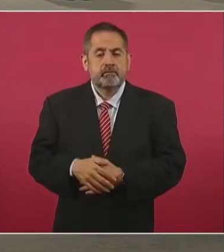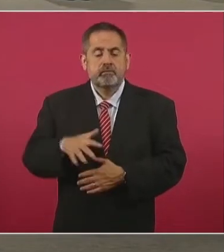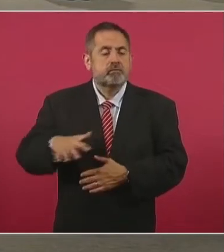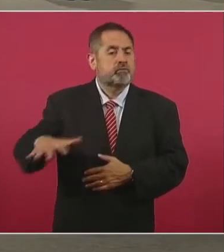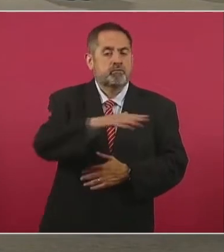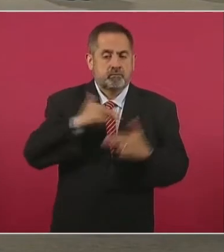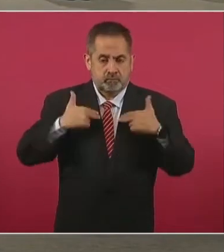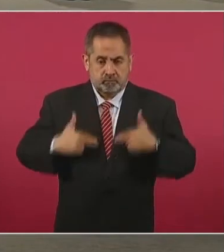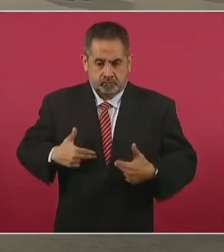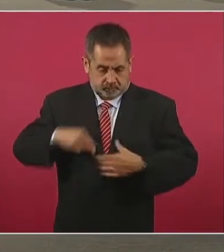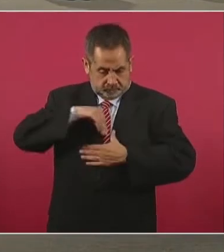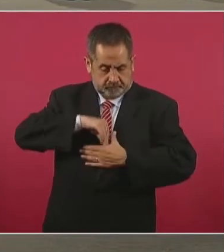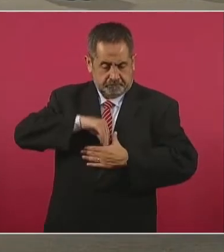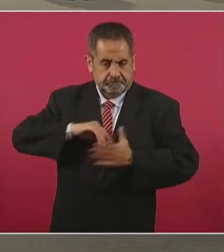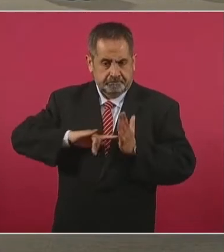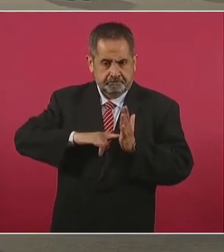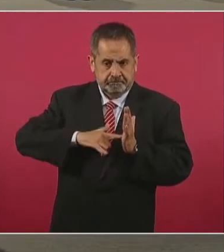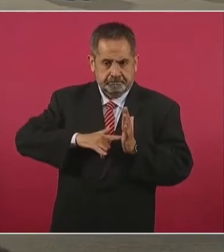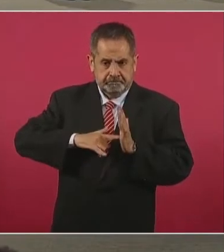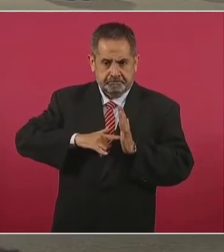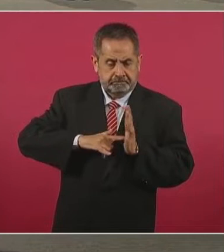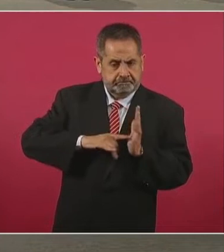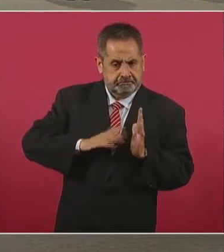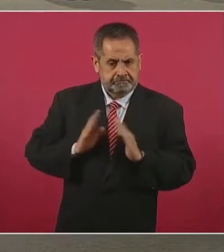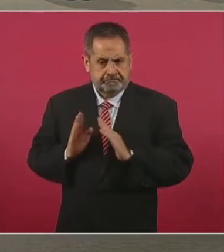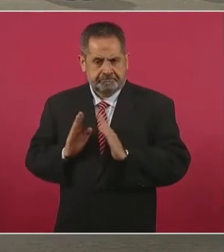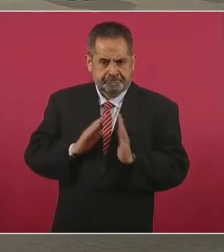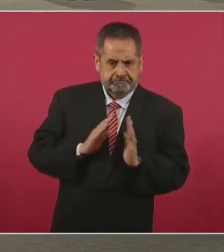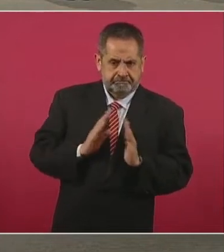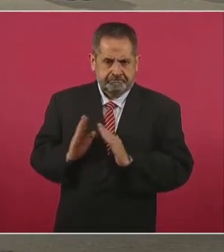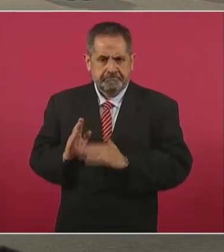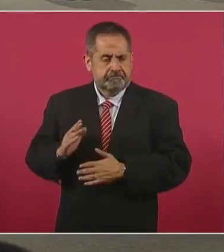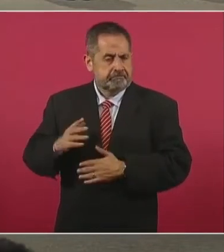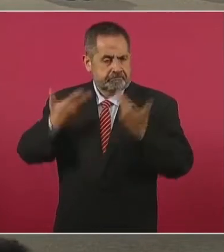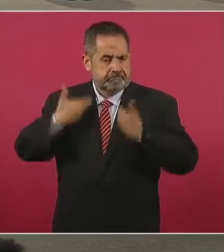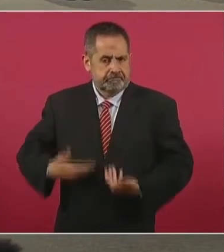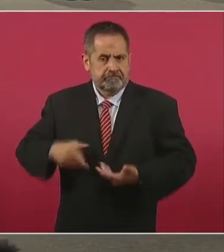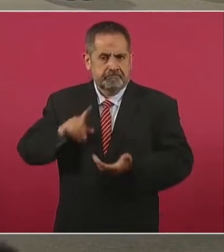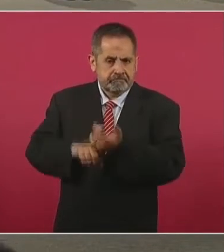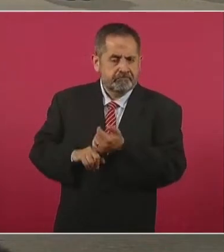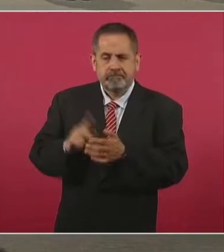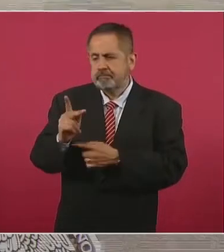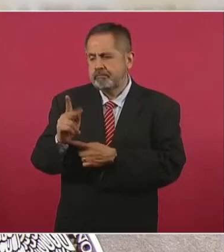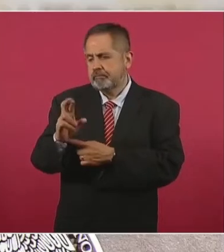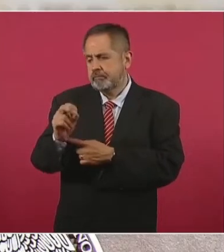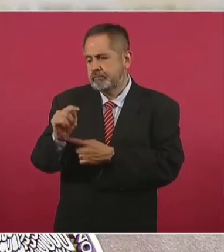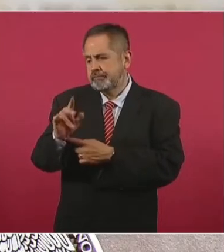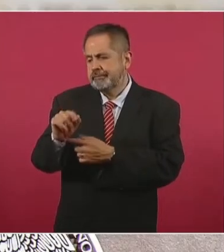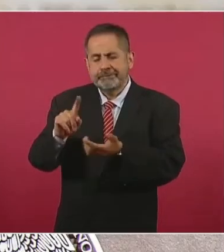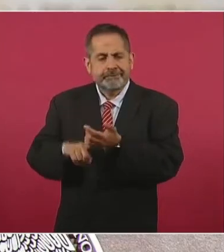tenemos relojes biológicos que se encargan de regular las funciones de diferentes proteínas y órganos desde la vida